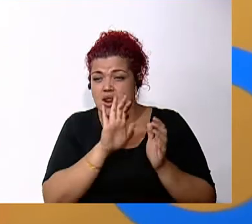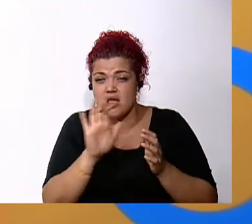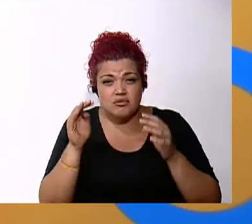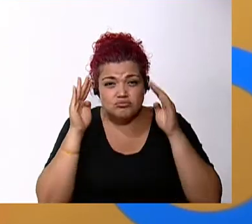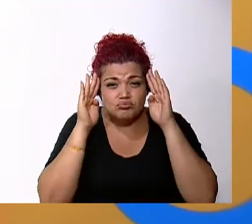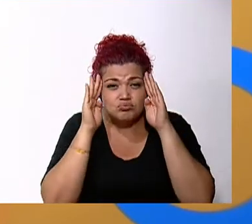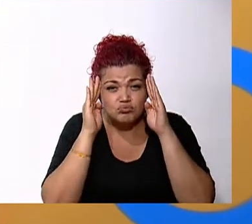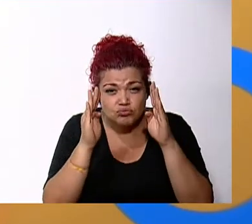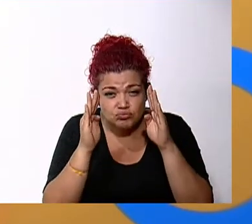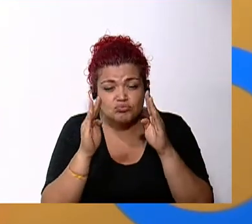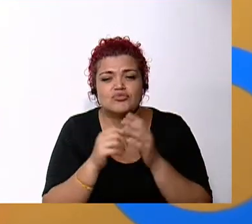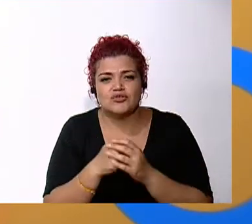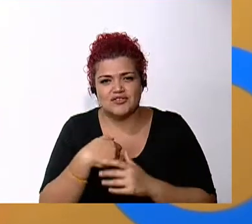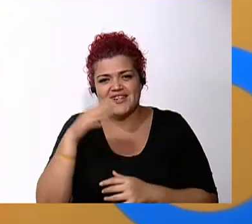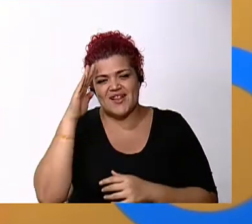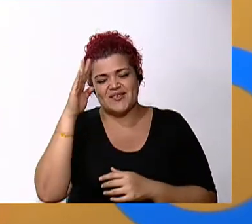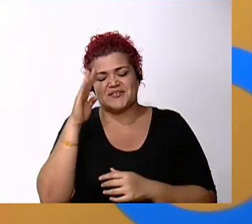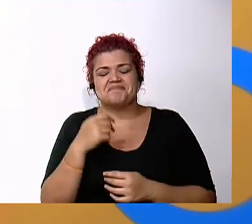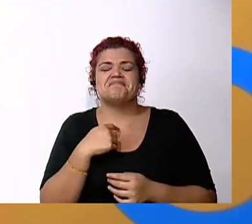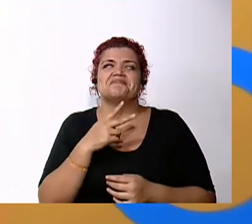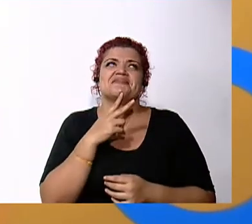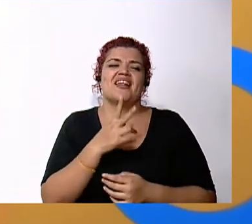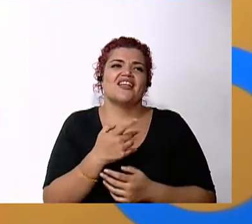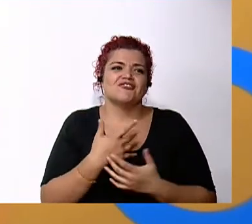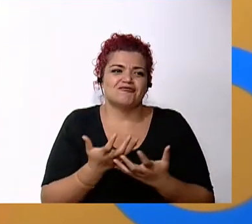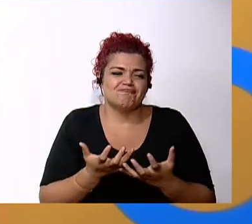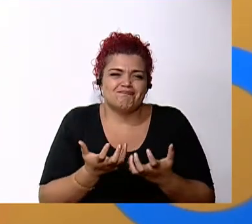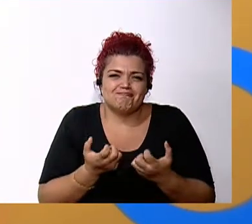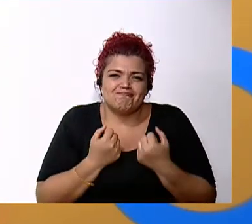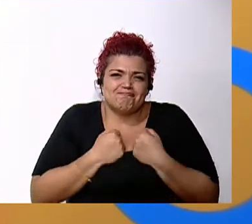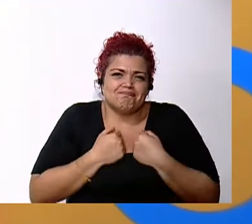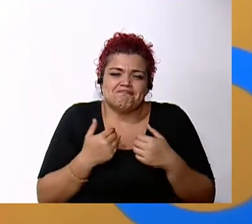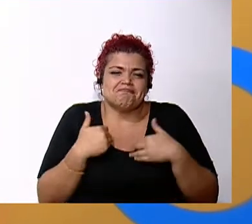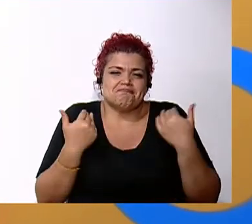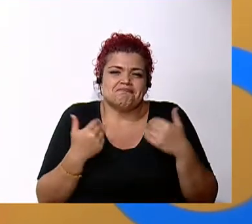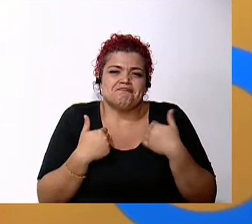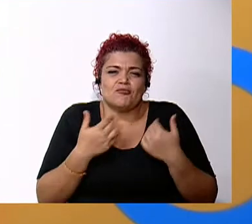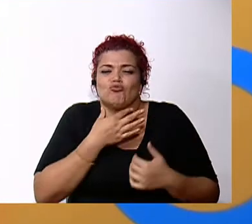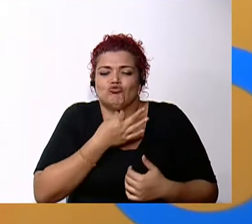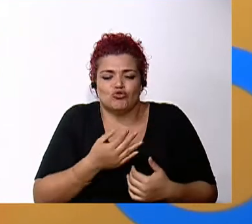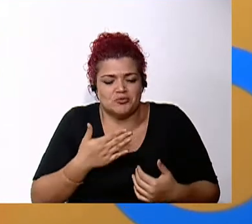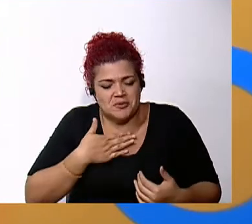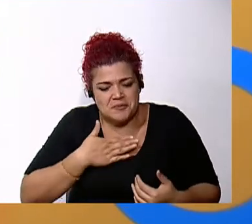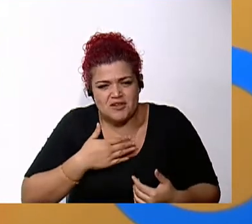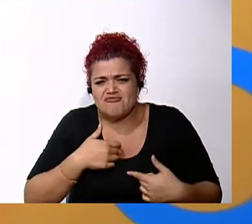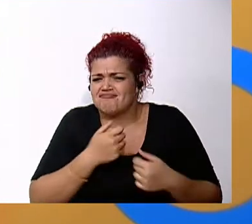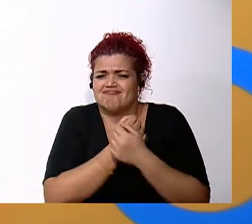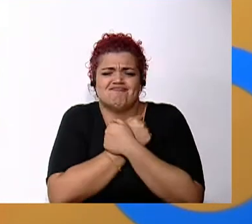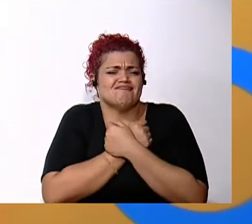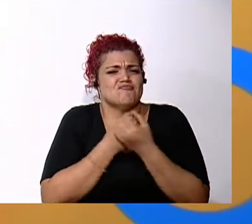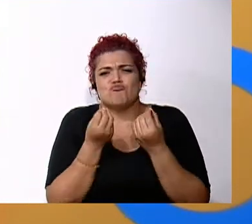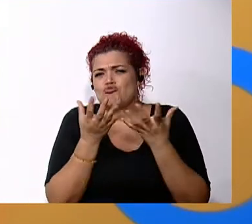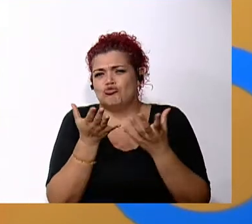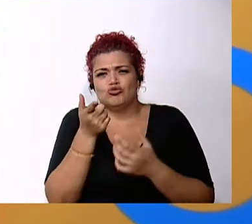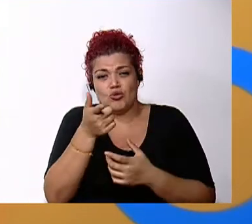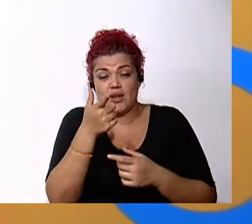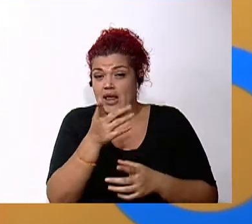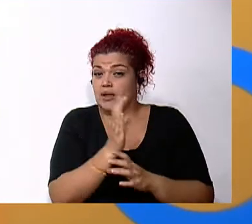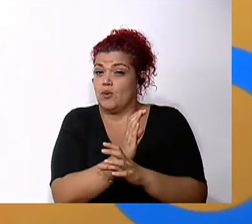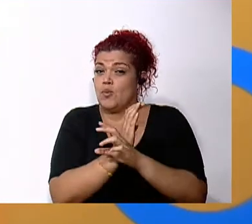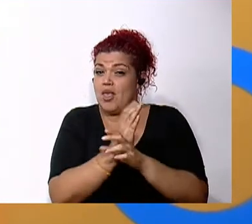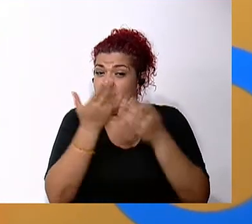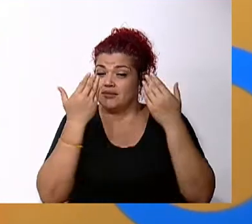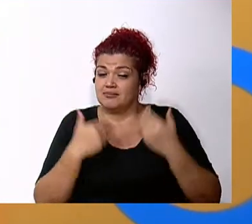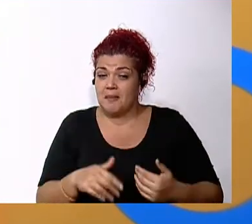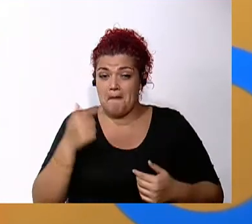tantísima atención. De verdad que esto es un gusto para mí. Y los queremos muchísimo, por eso tienen que cuidarse para que